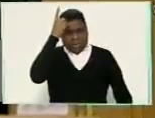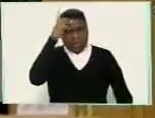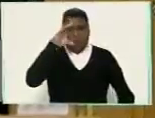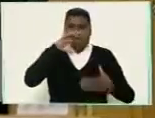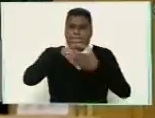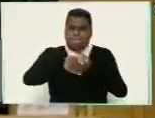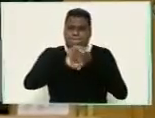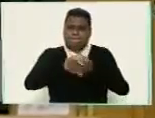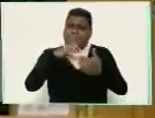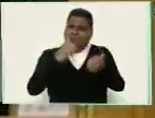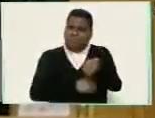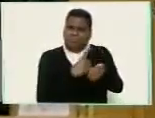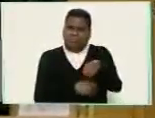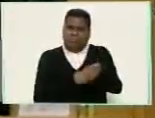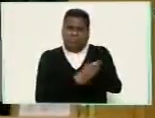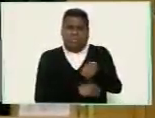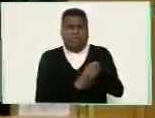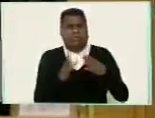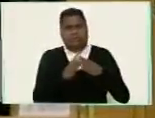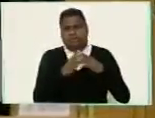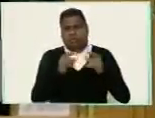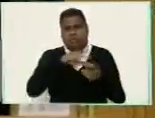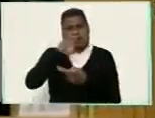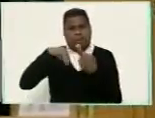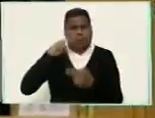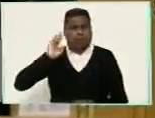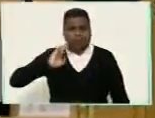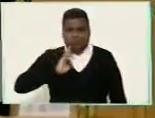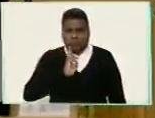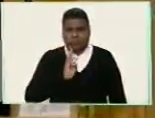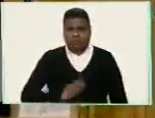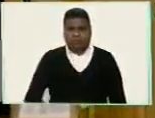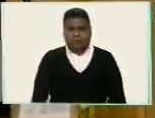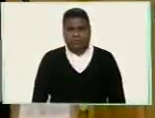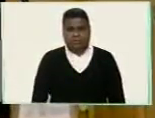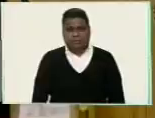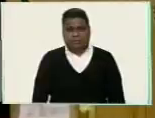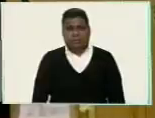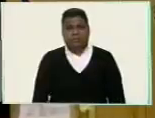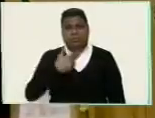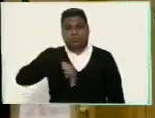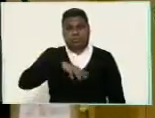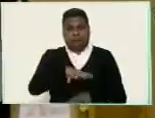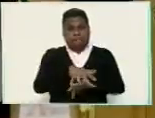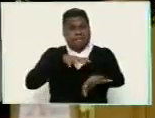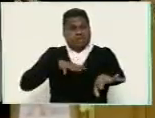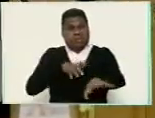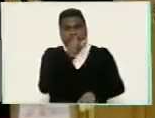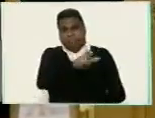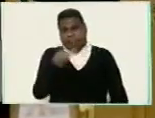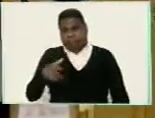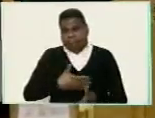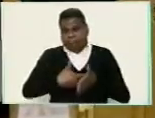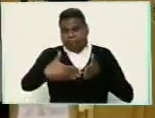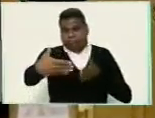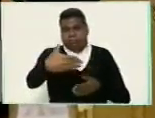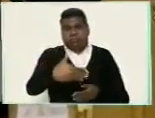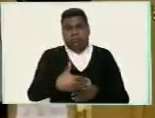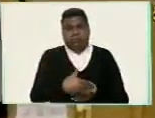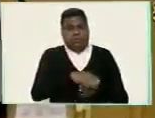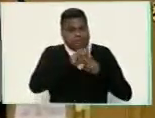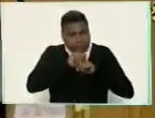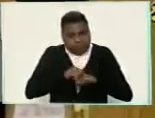hermano de lucha, con las comuneras y los comuneros del país, que somos millones y que estamos desplegados a lo largo y ancho